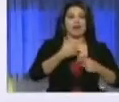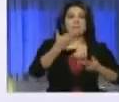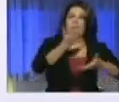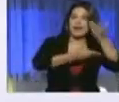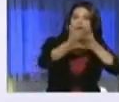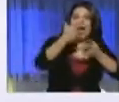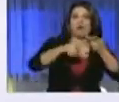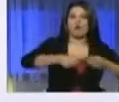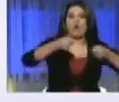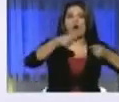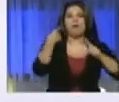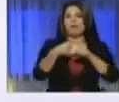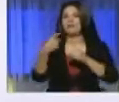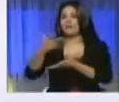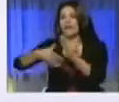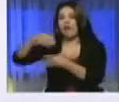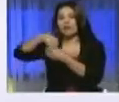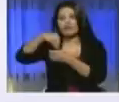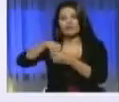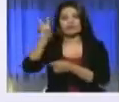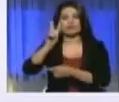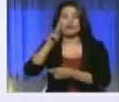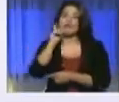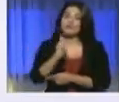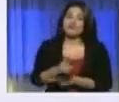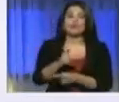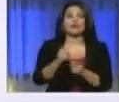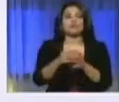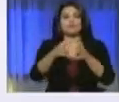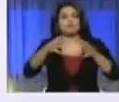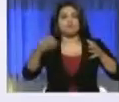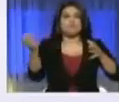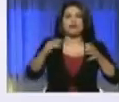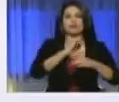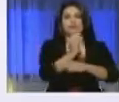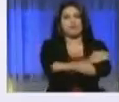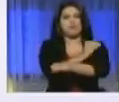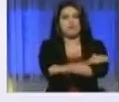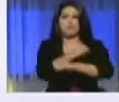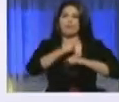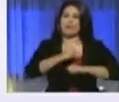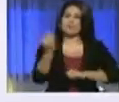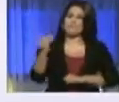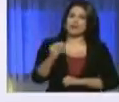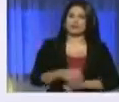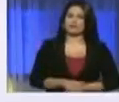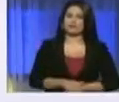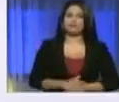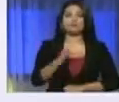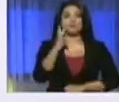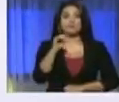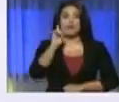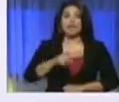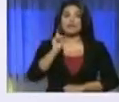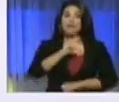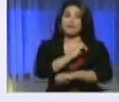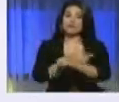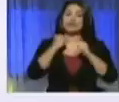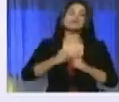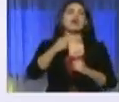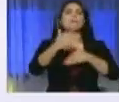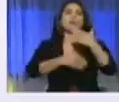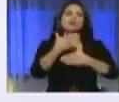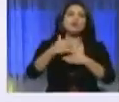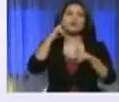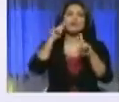el mercado interno, que en Venezuela tiene que seguir siendo poderoso, ¿verdad? Y por otro lado tenemos que fortalecer la capacidad productiva con